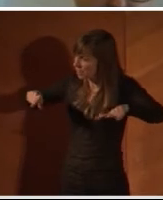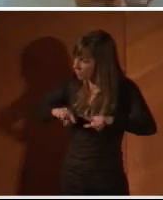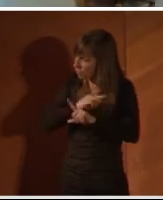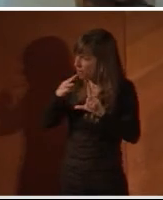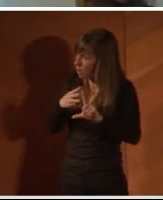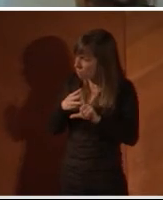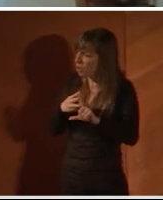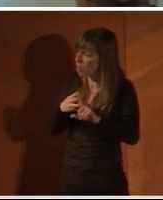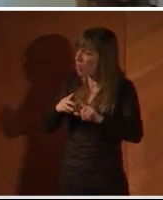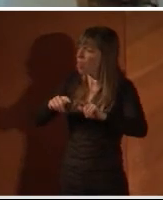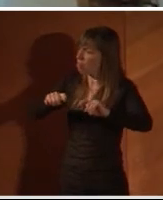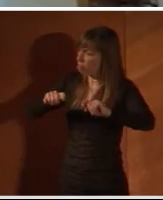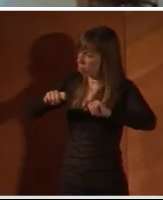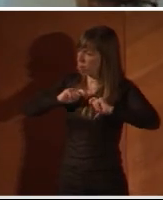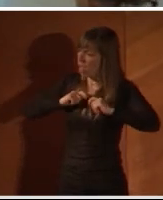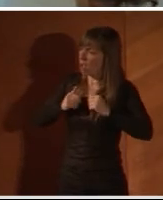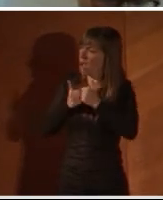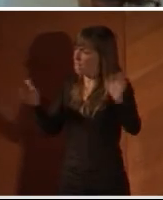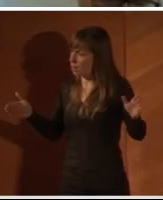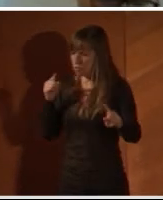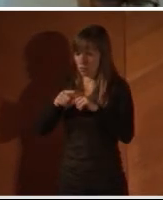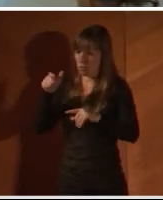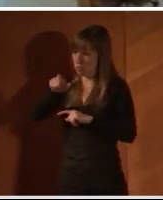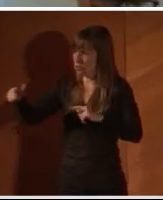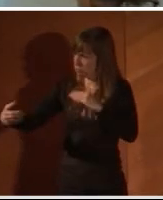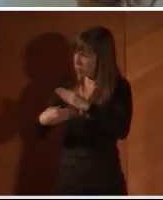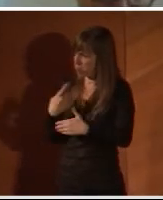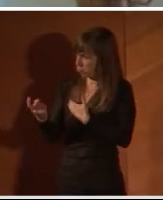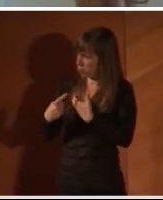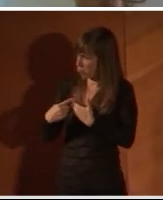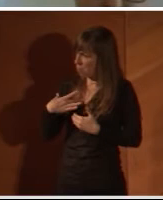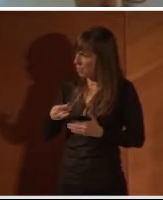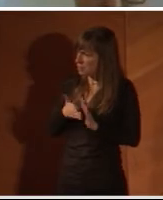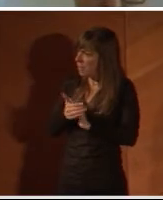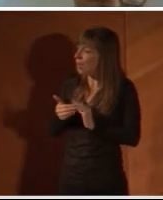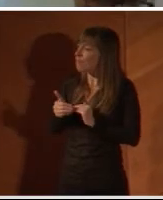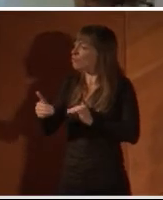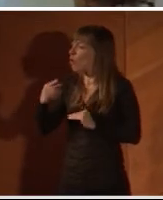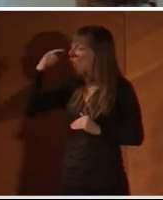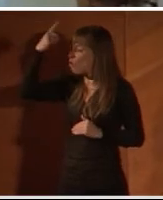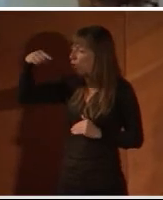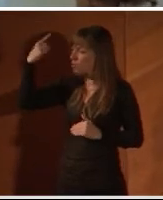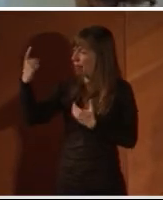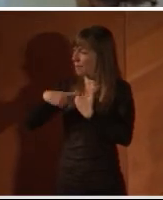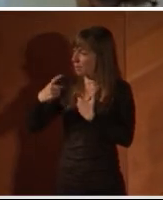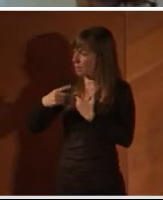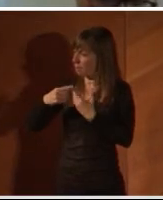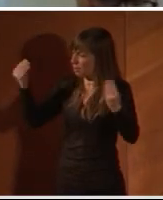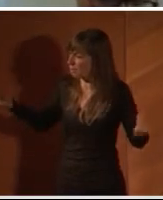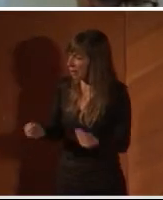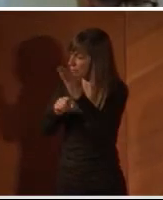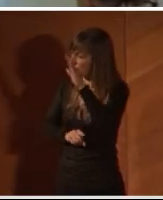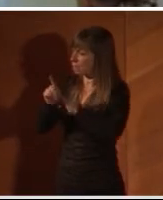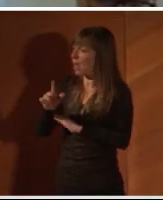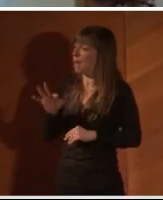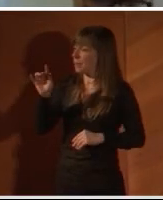angular de este proyecto amplio, que va a suponer el inicio de una cultura participativa. Además, apostamos que